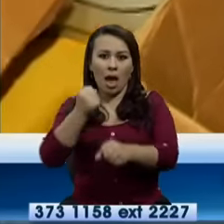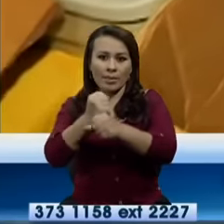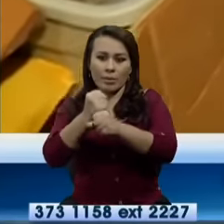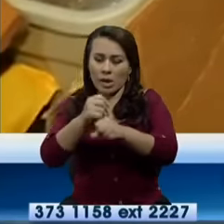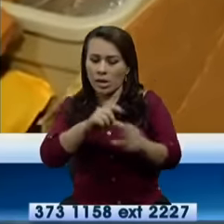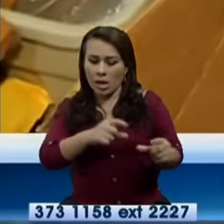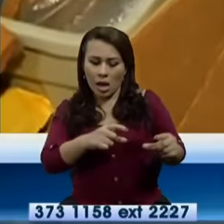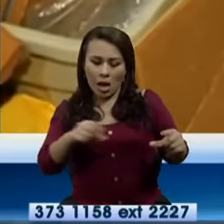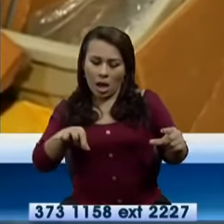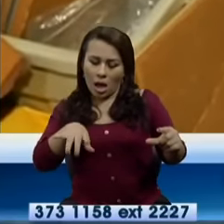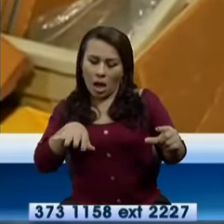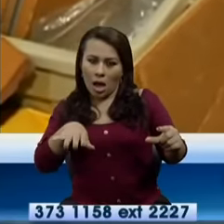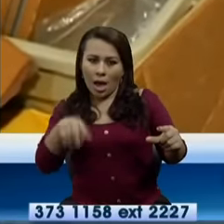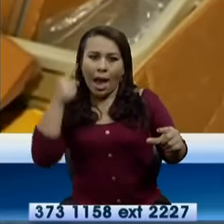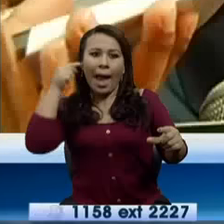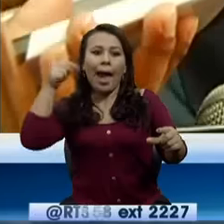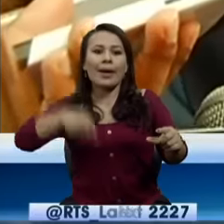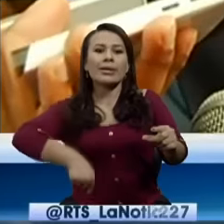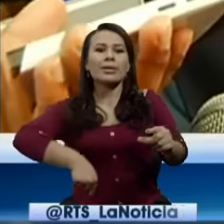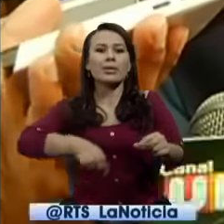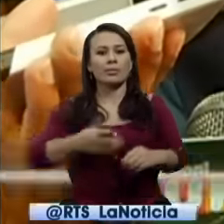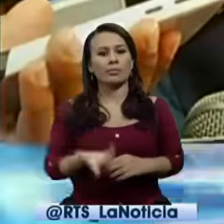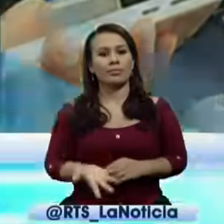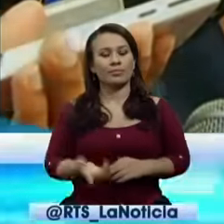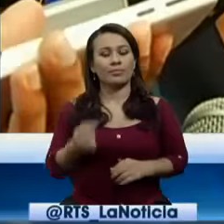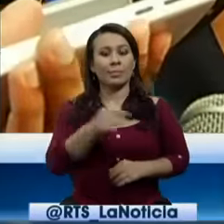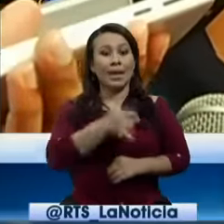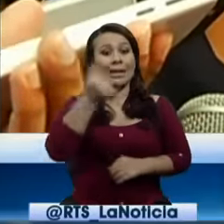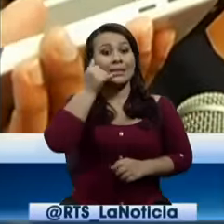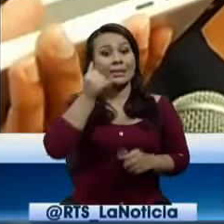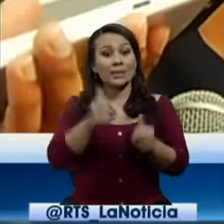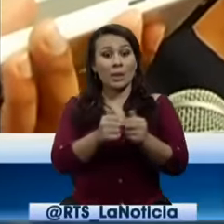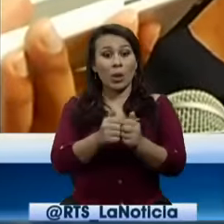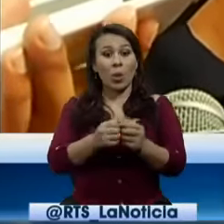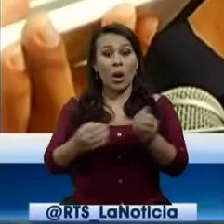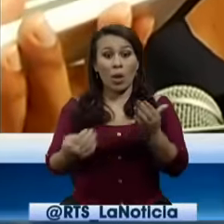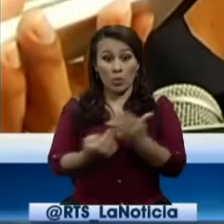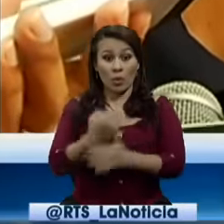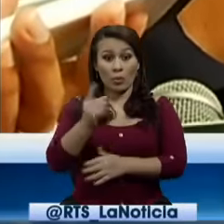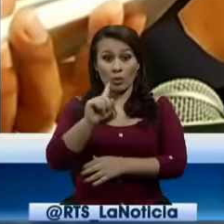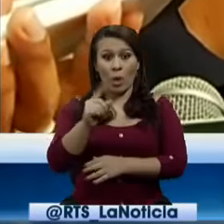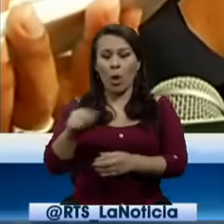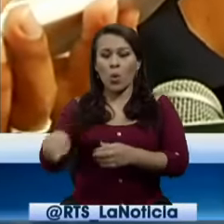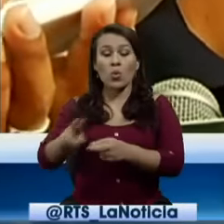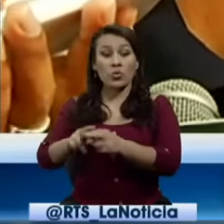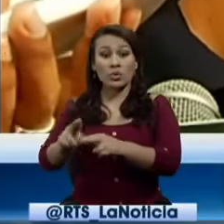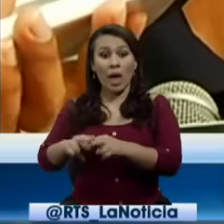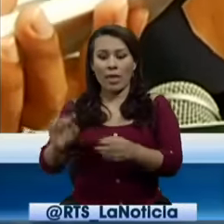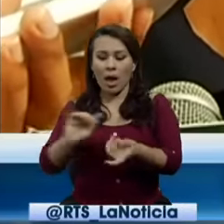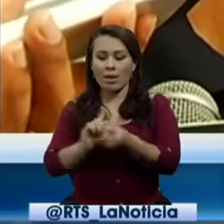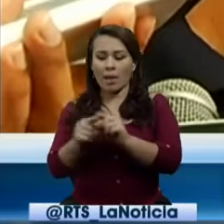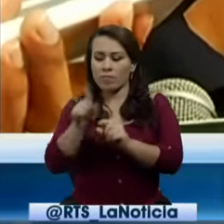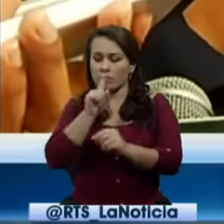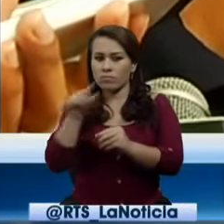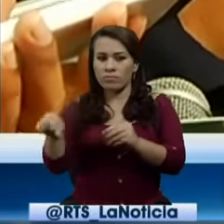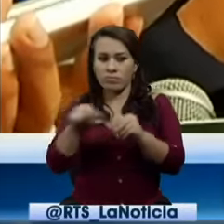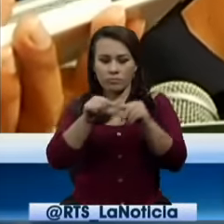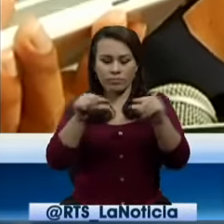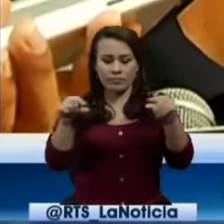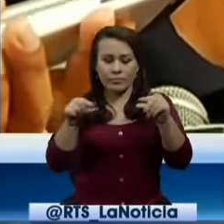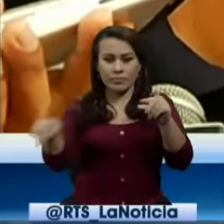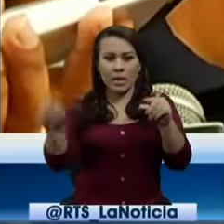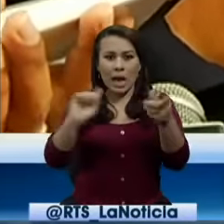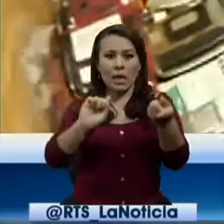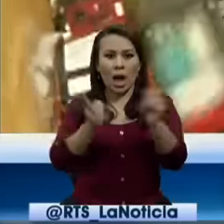ingreso al mercado nacional Esos teléfonos que no son nuevos son justamente para hacer el cambio de los de los cereales y